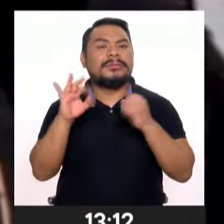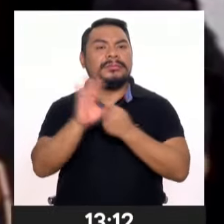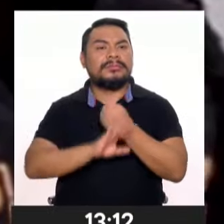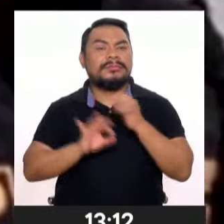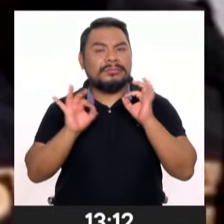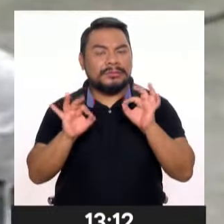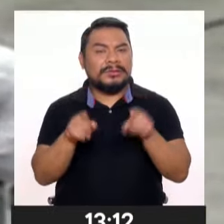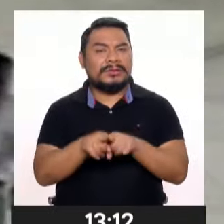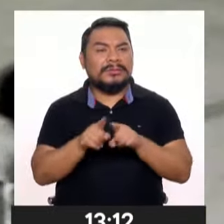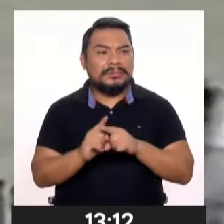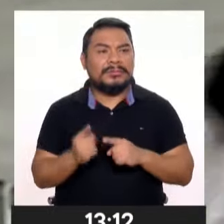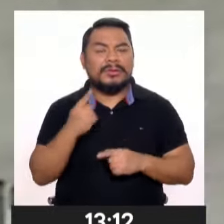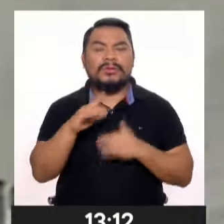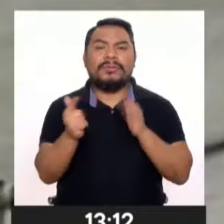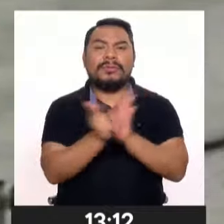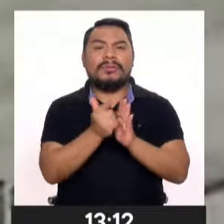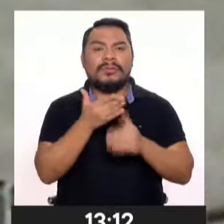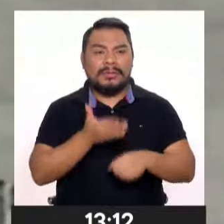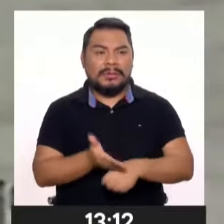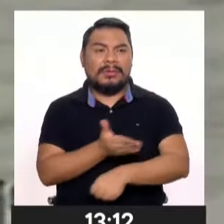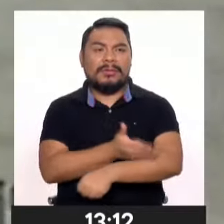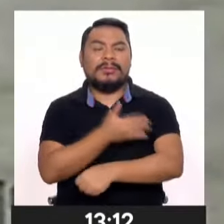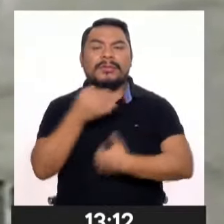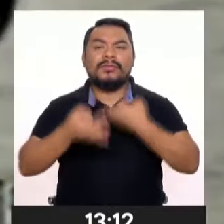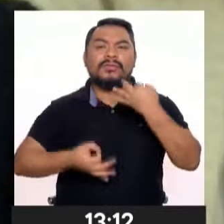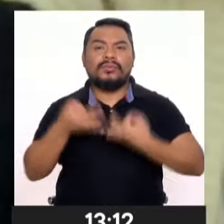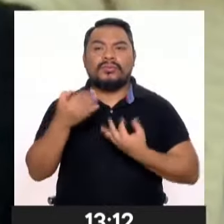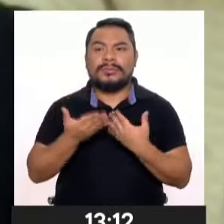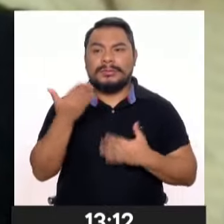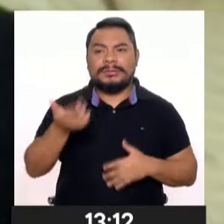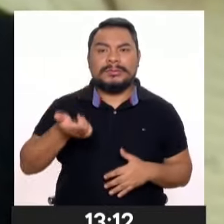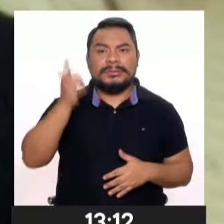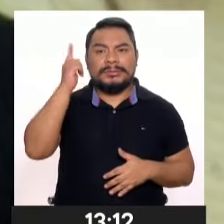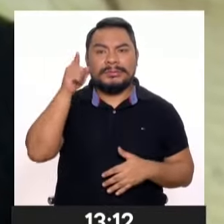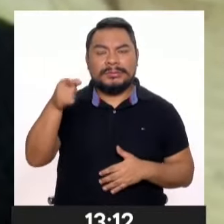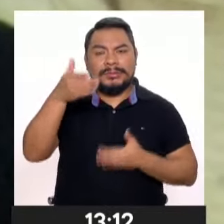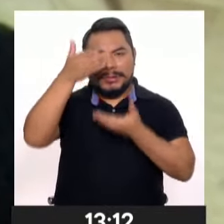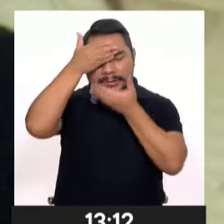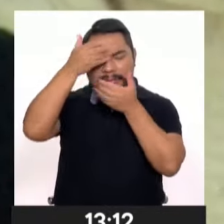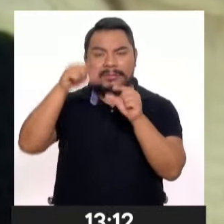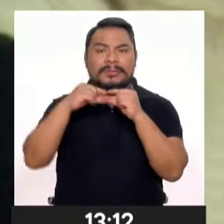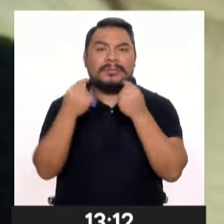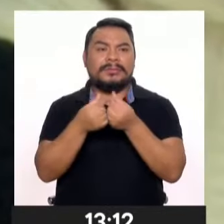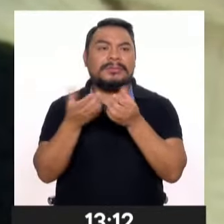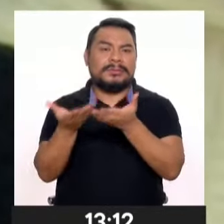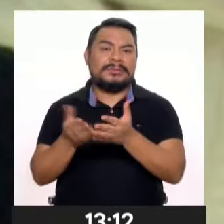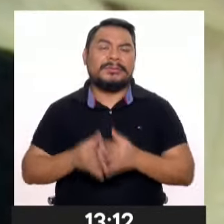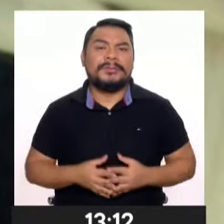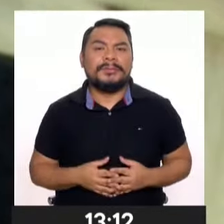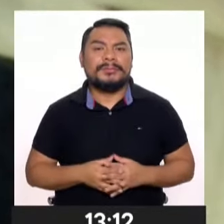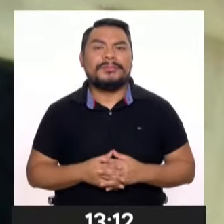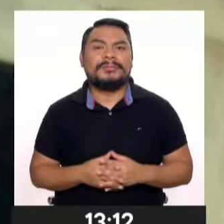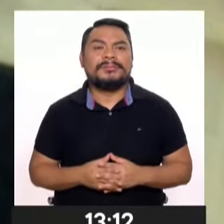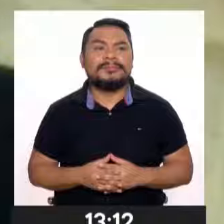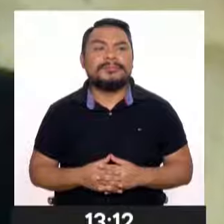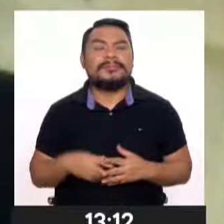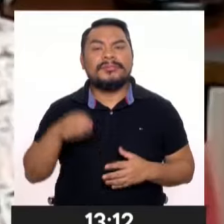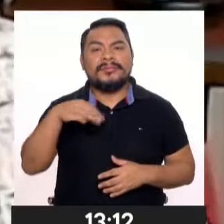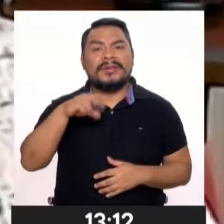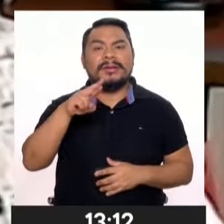y principios de legalidad durante el juzgamiento civil del cabecilla del movimiento revolucionario túpac Amaru